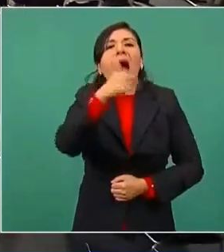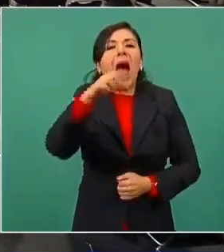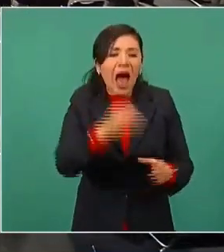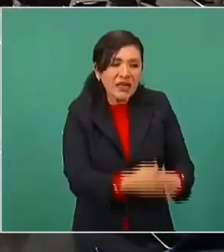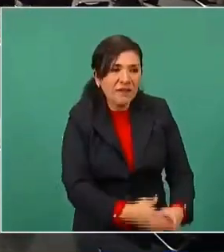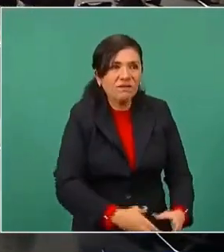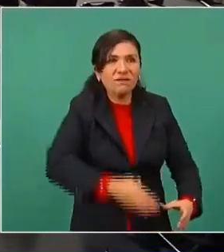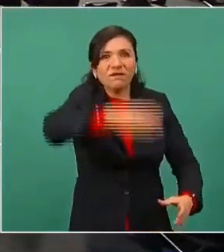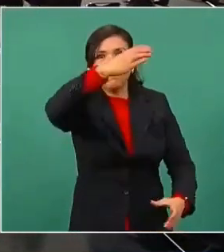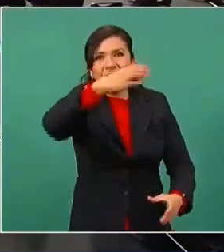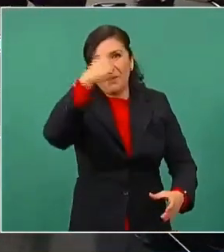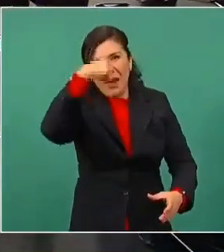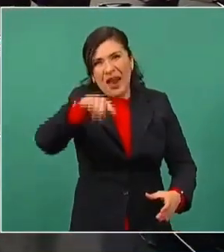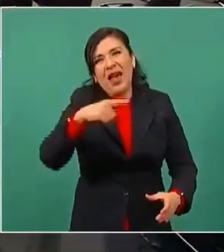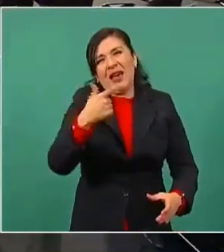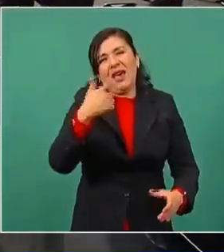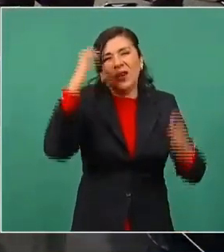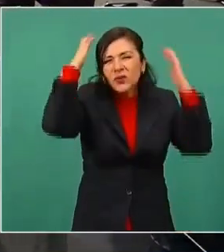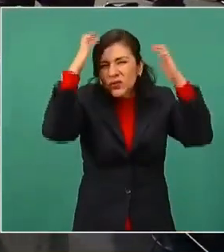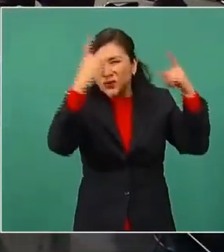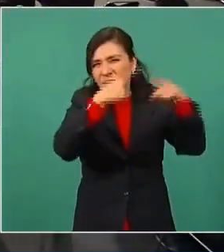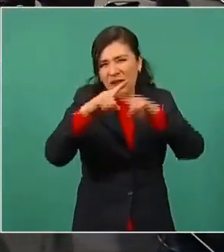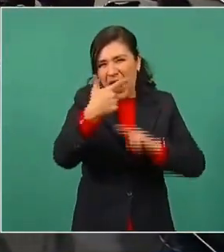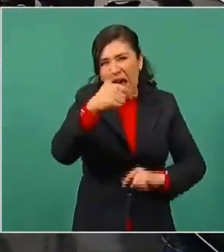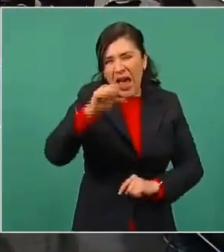Ese era el ratero.